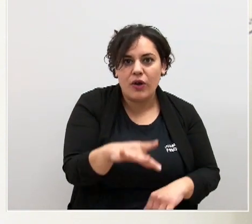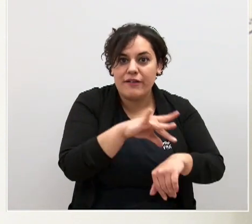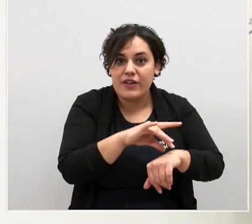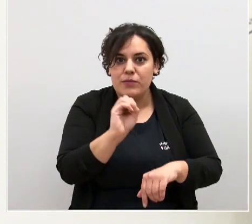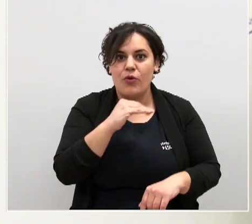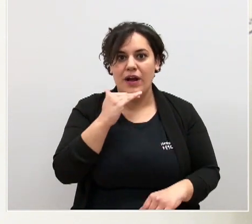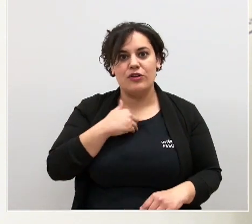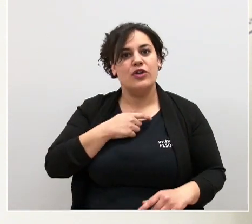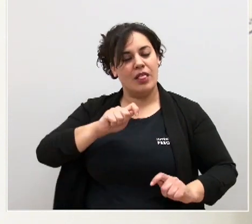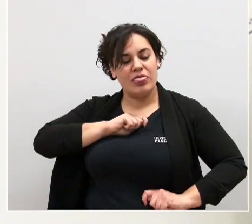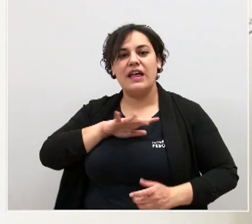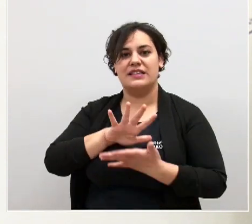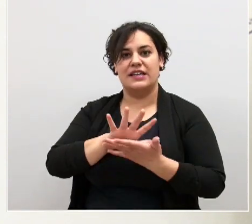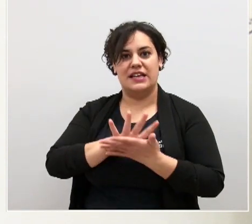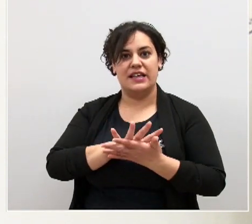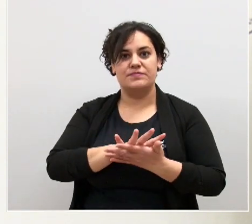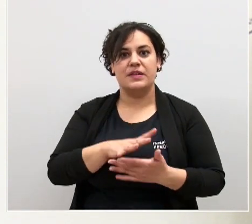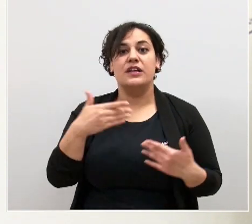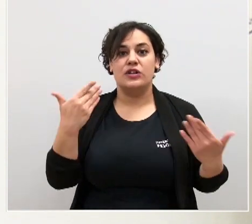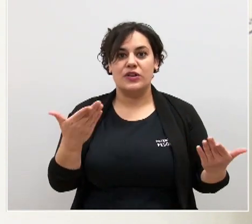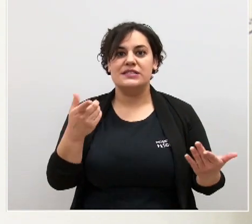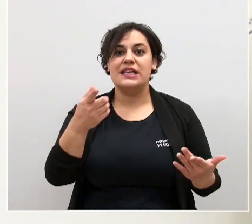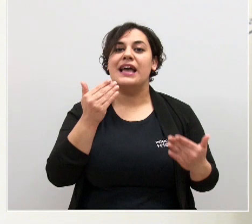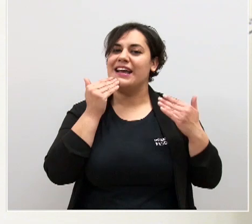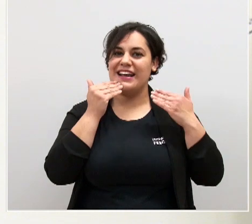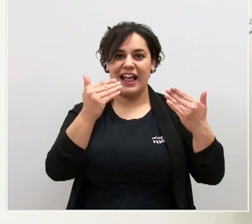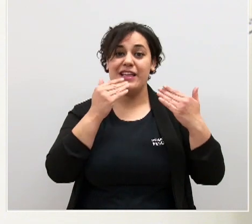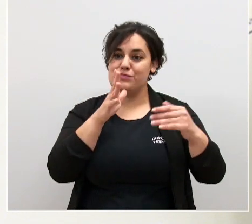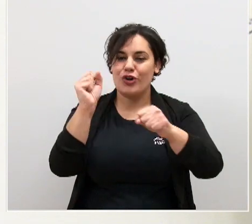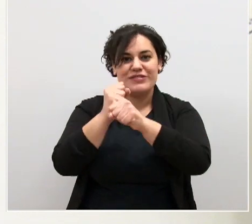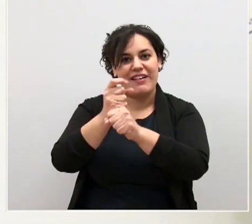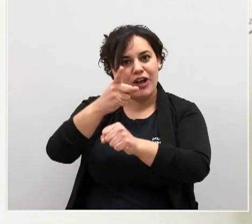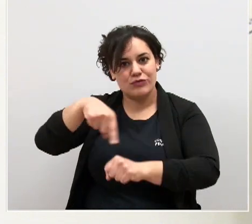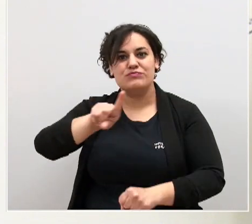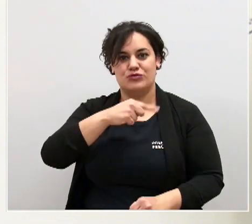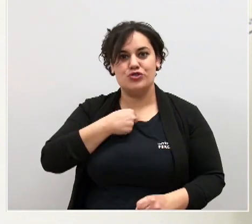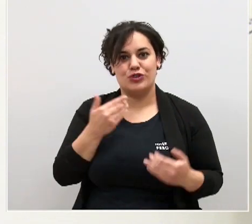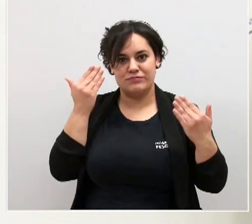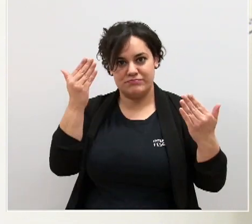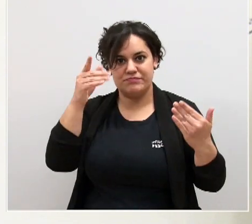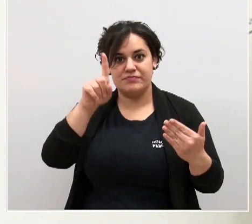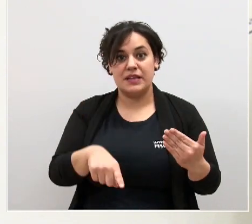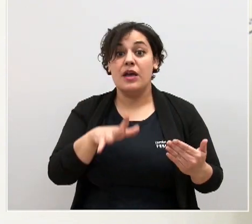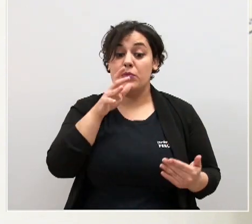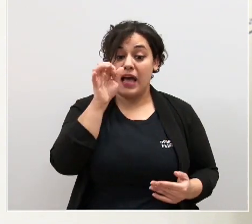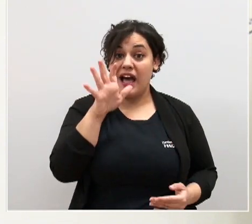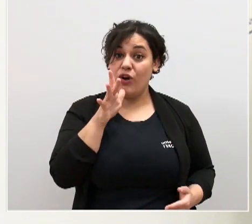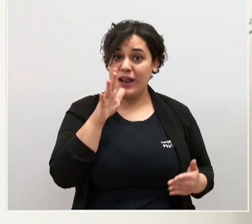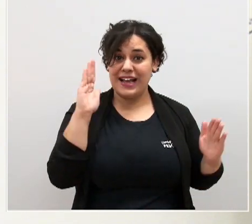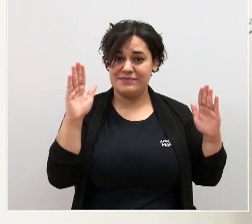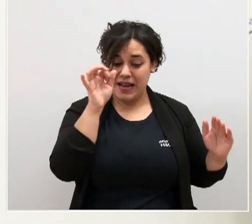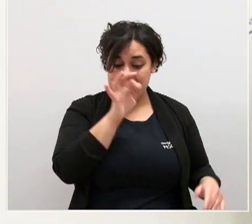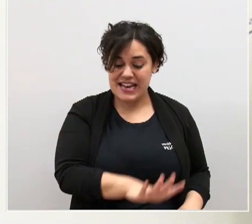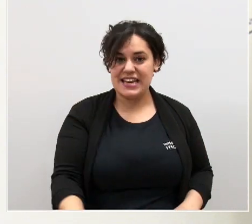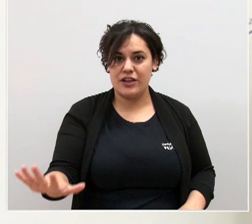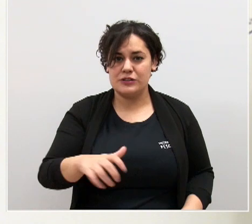reconociendo una labor a la que se suma este Gobierno regional. Unos pequeños que seguramente son los que más sufren este encierro, pero que nos